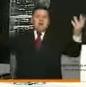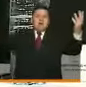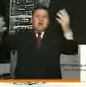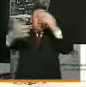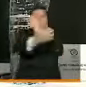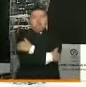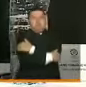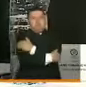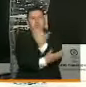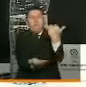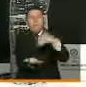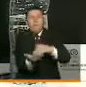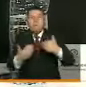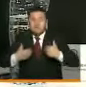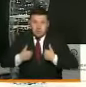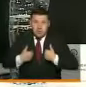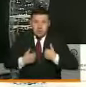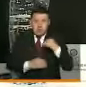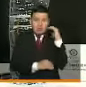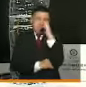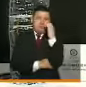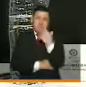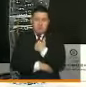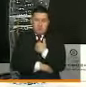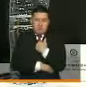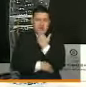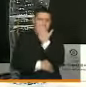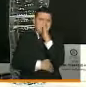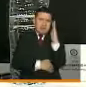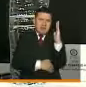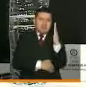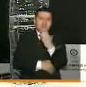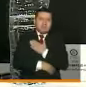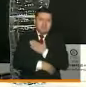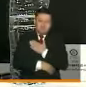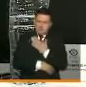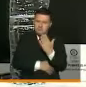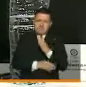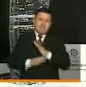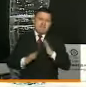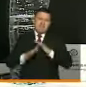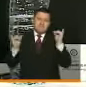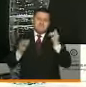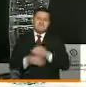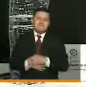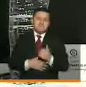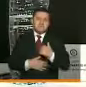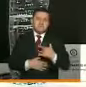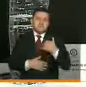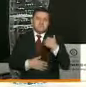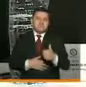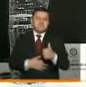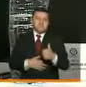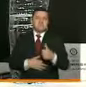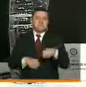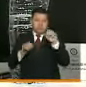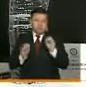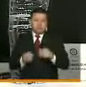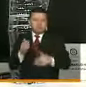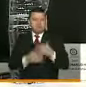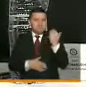nuevamente yo como colombiano como barranquillero estoy muy feliz y muy satisfecho de poder